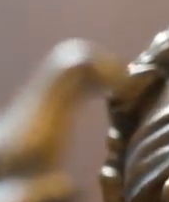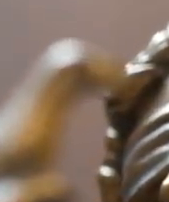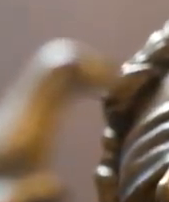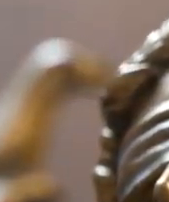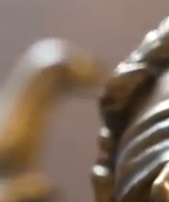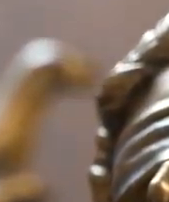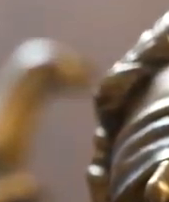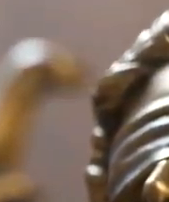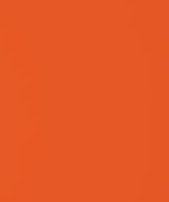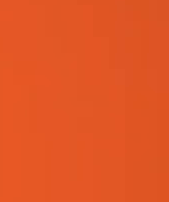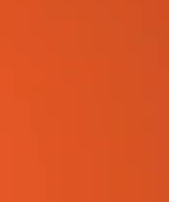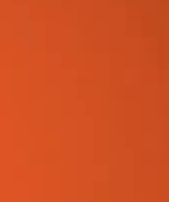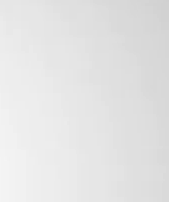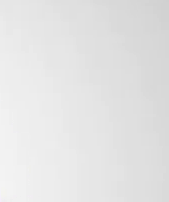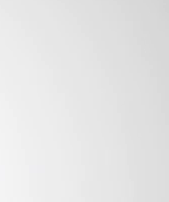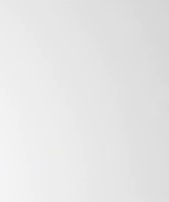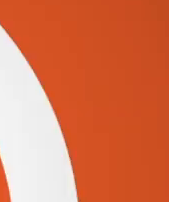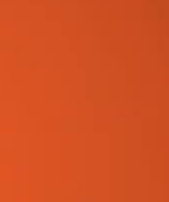gracias